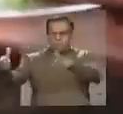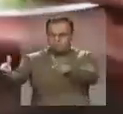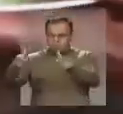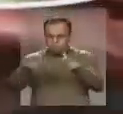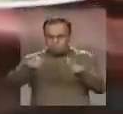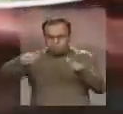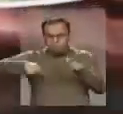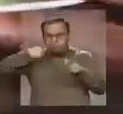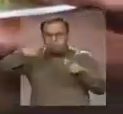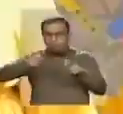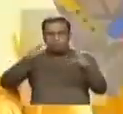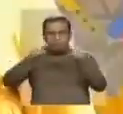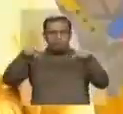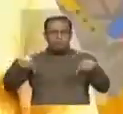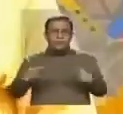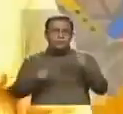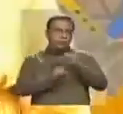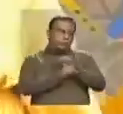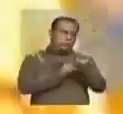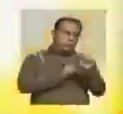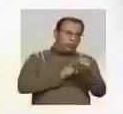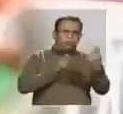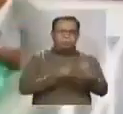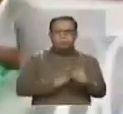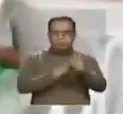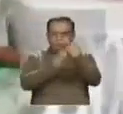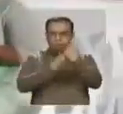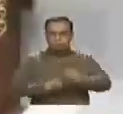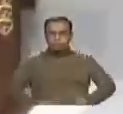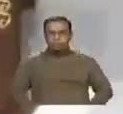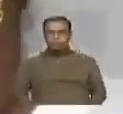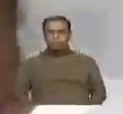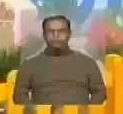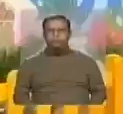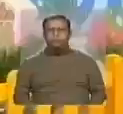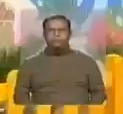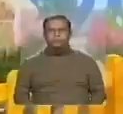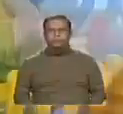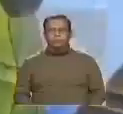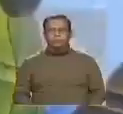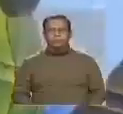de comida, como en lo social y en lo político?